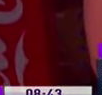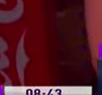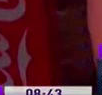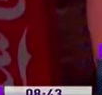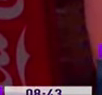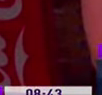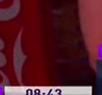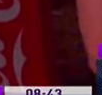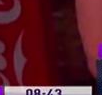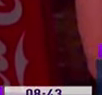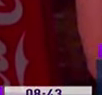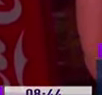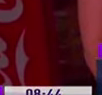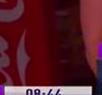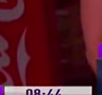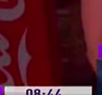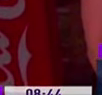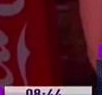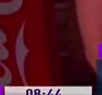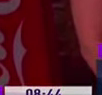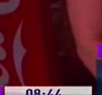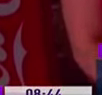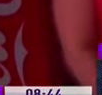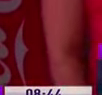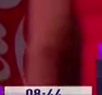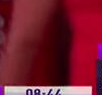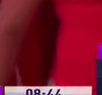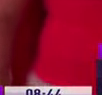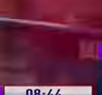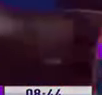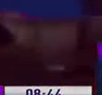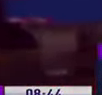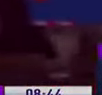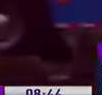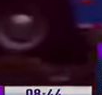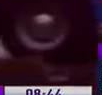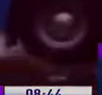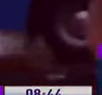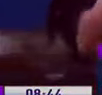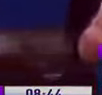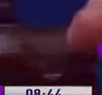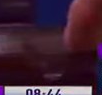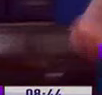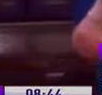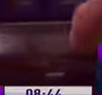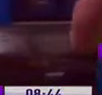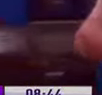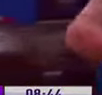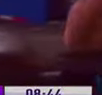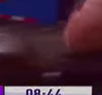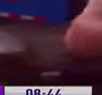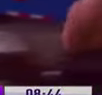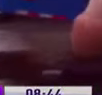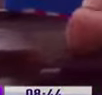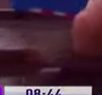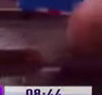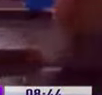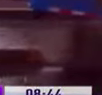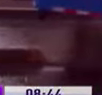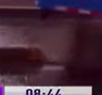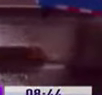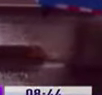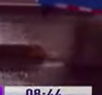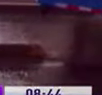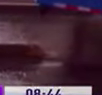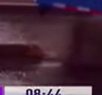Ah, bueno. Usted pone la pizza. Sí. Vecinita, utilice las zonas de seguridad para cruzar la avenida. Permiso para